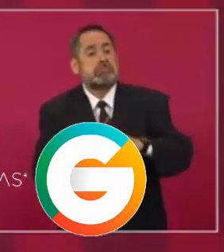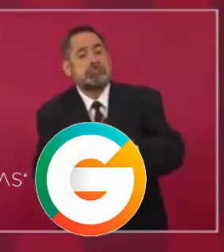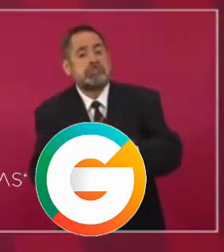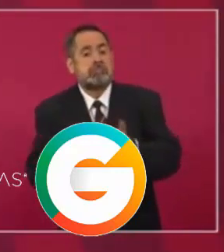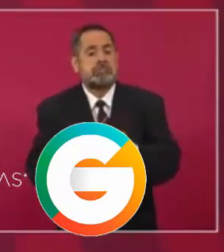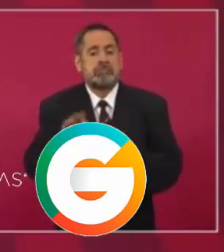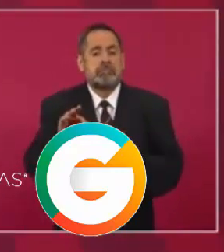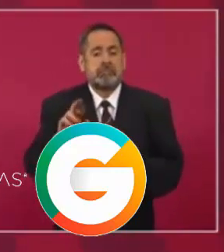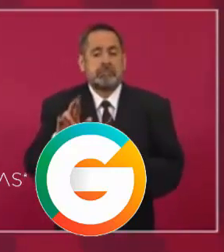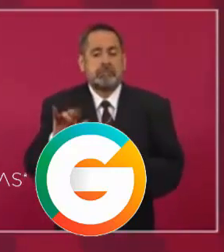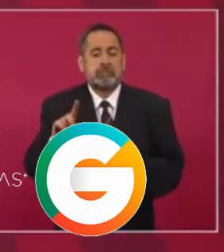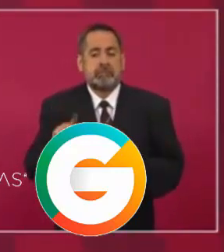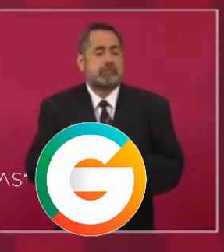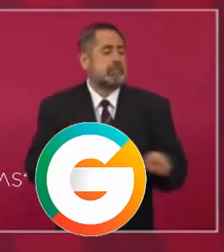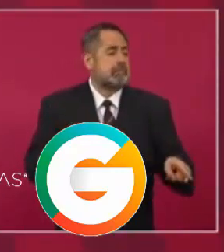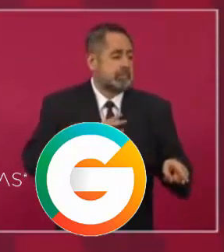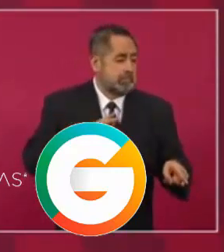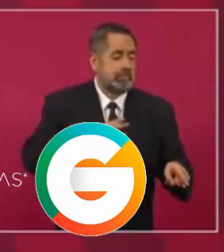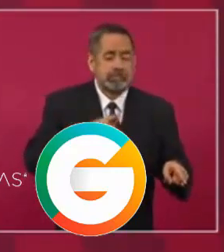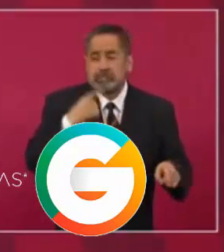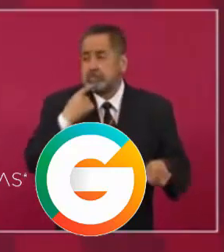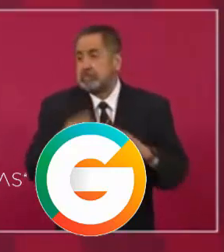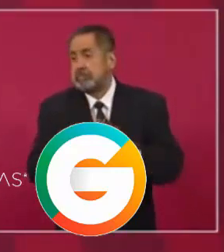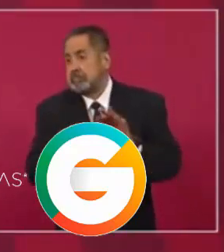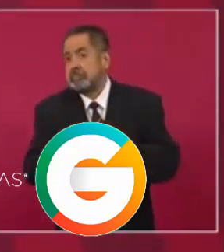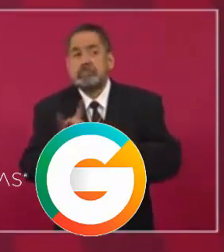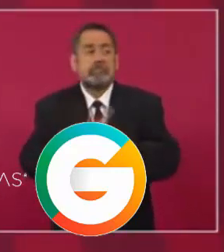Frida Sofía.